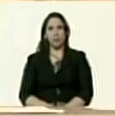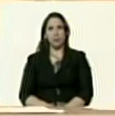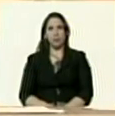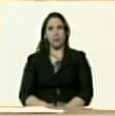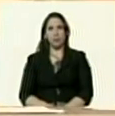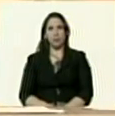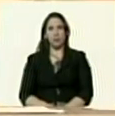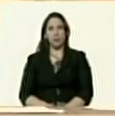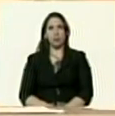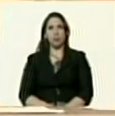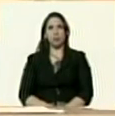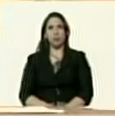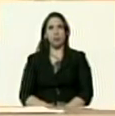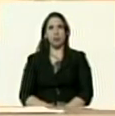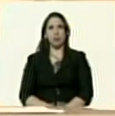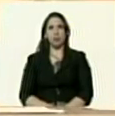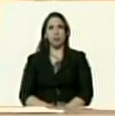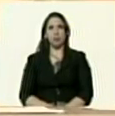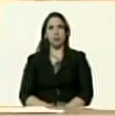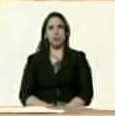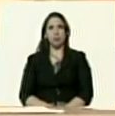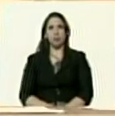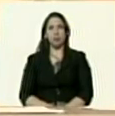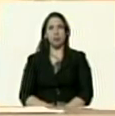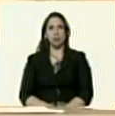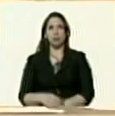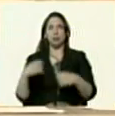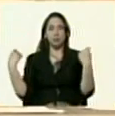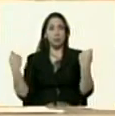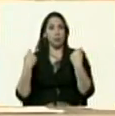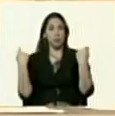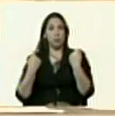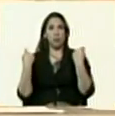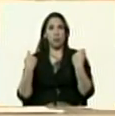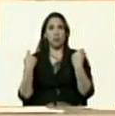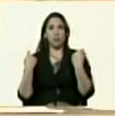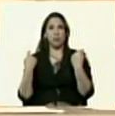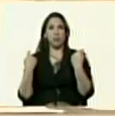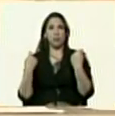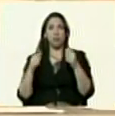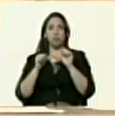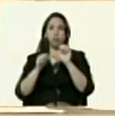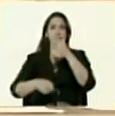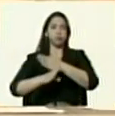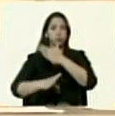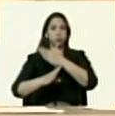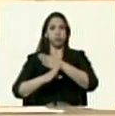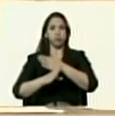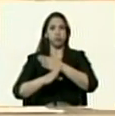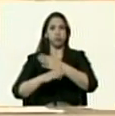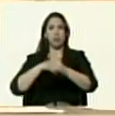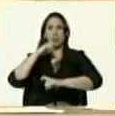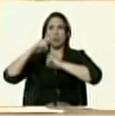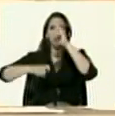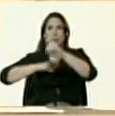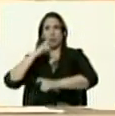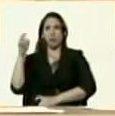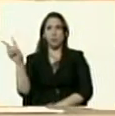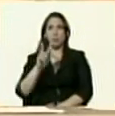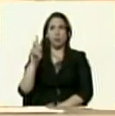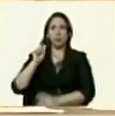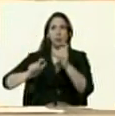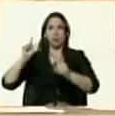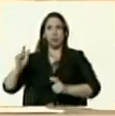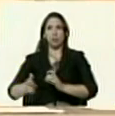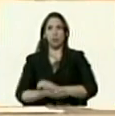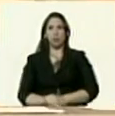sector político de la oligarquía promoviendo una campaña permanente de desprecio a los venezolanos y venezolanas,